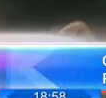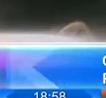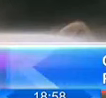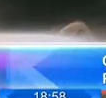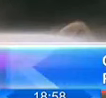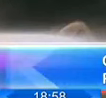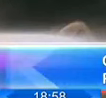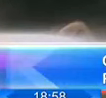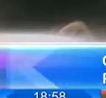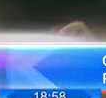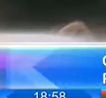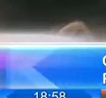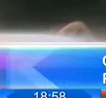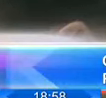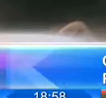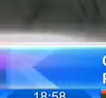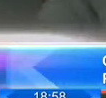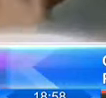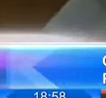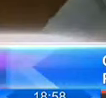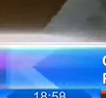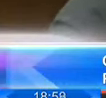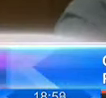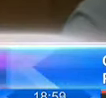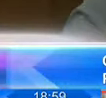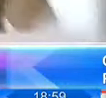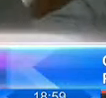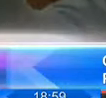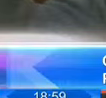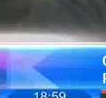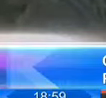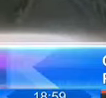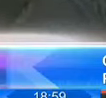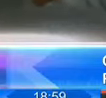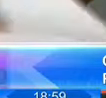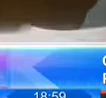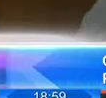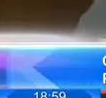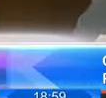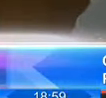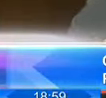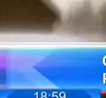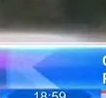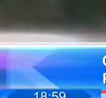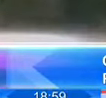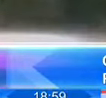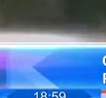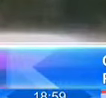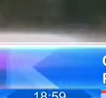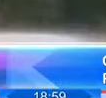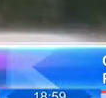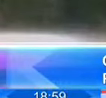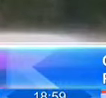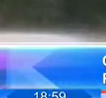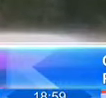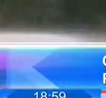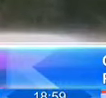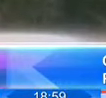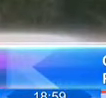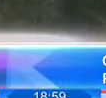oficialismo. Acá se dice que nada tiene que ver que cercanos del gobierno ocupen los más altos cargos públicos y de control. Intentan manipular la